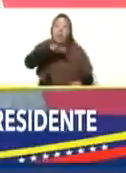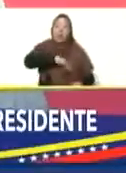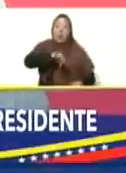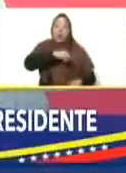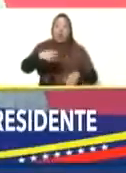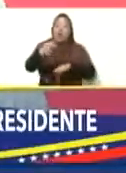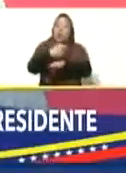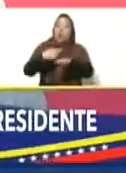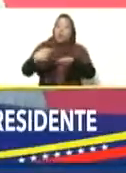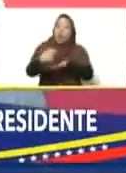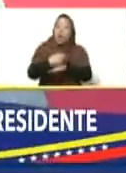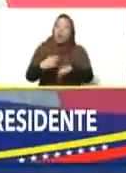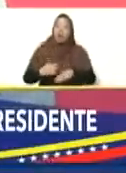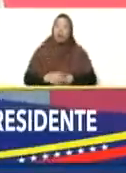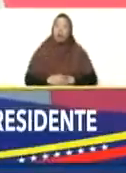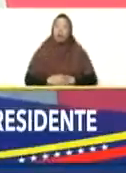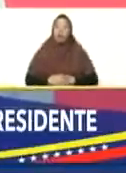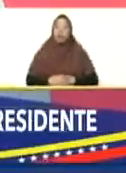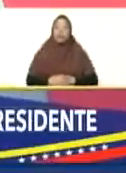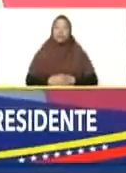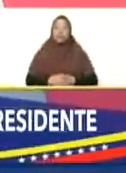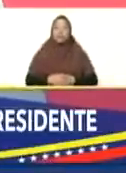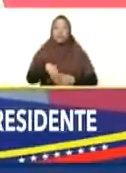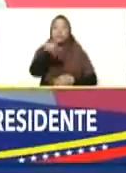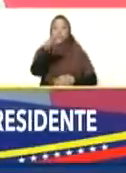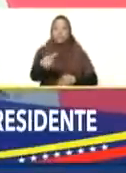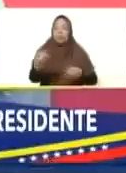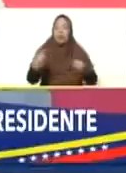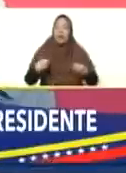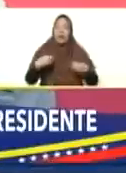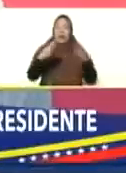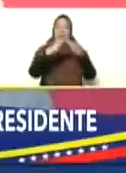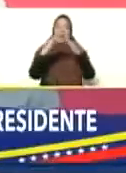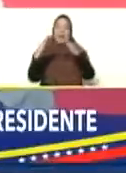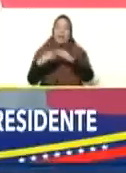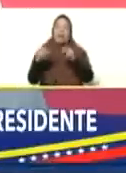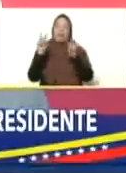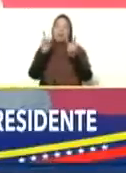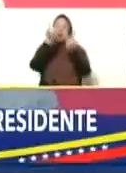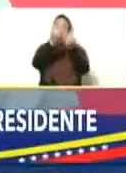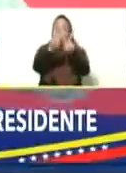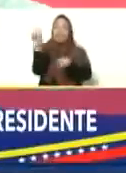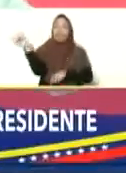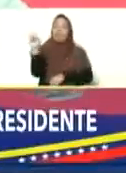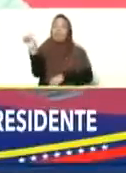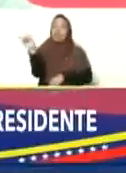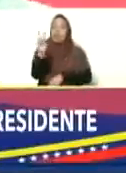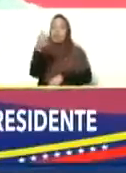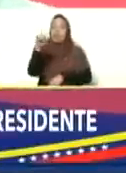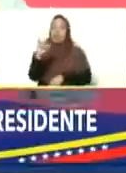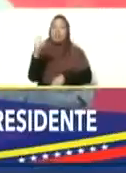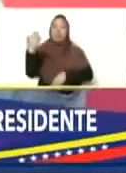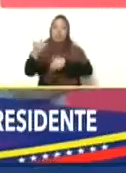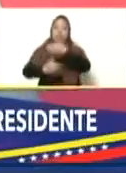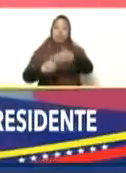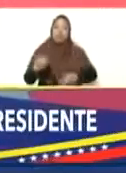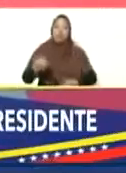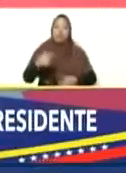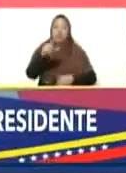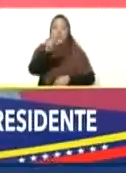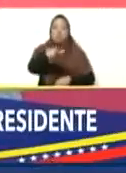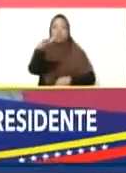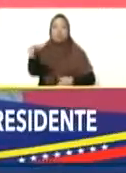gobierno y en el caso de la vivienda de la gran misión vivienda venezuela tiene que abrir las compuertas